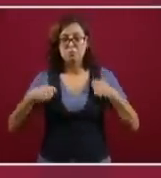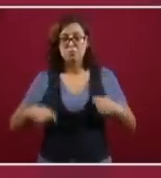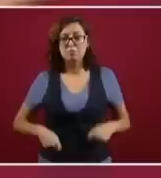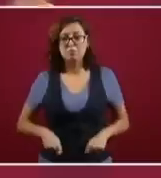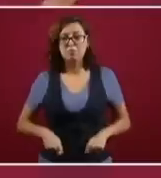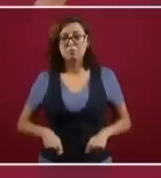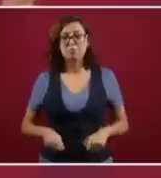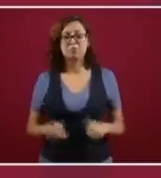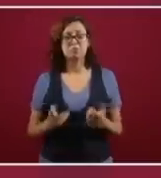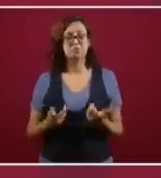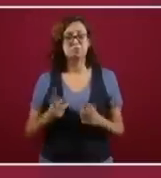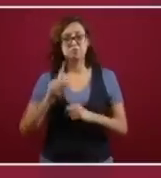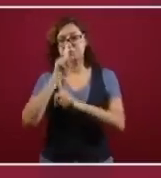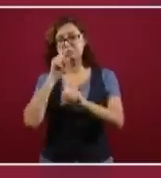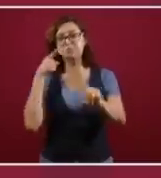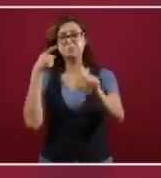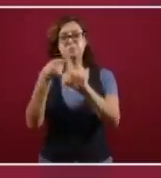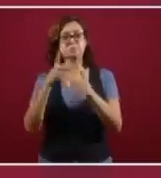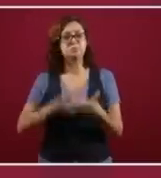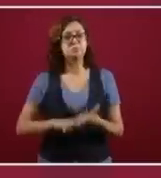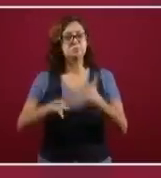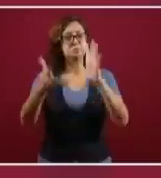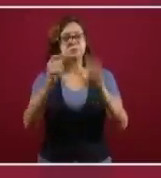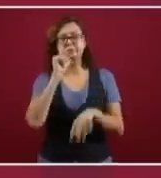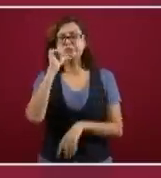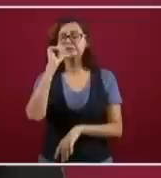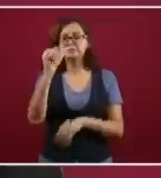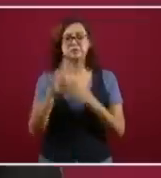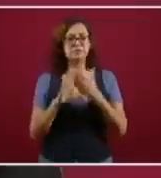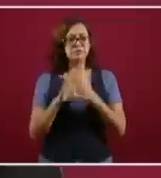buscan que no haya violencia?